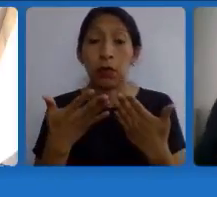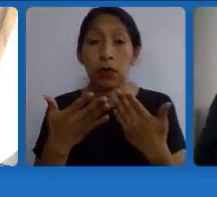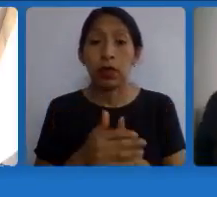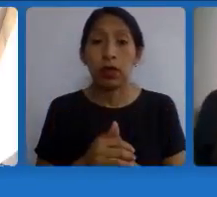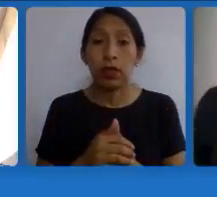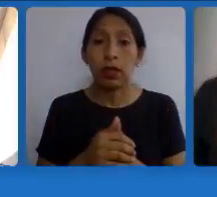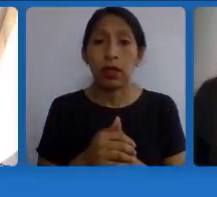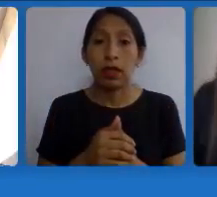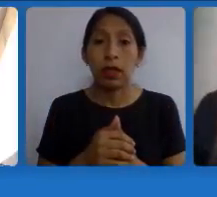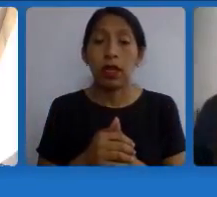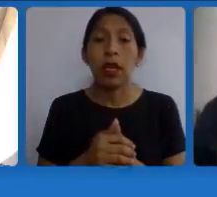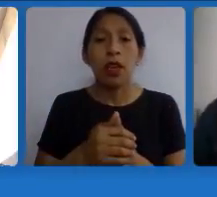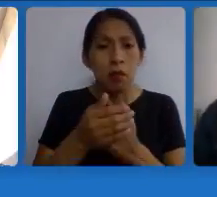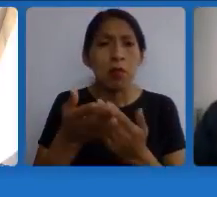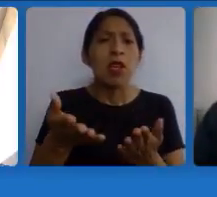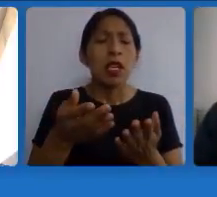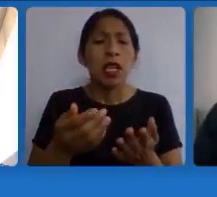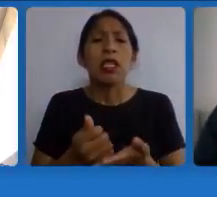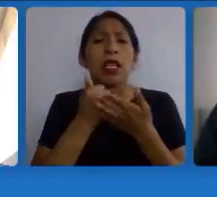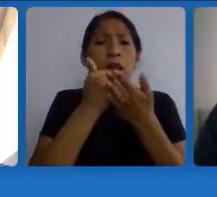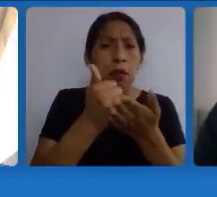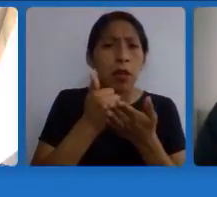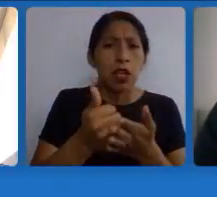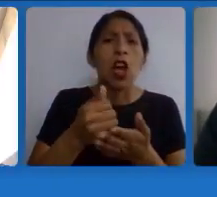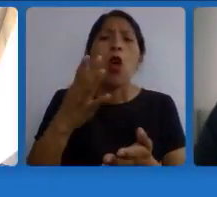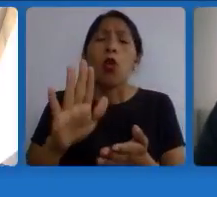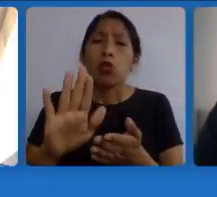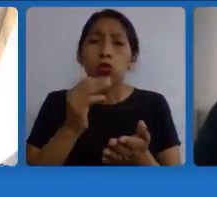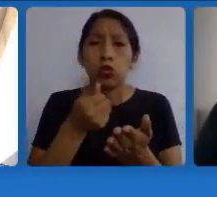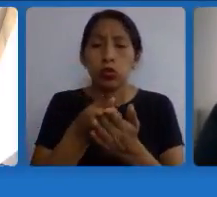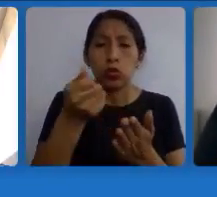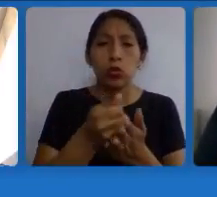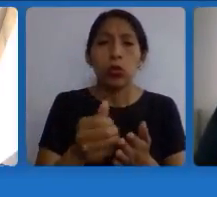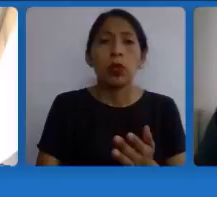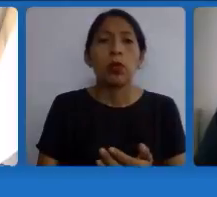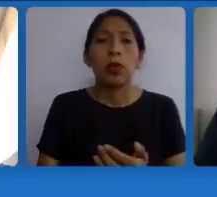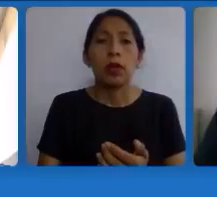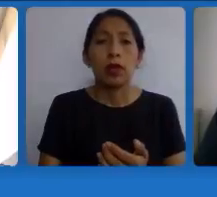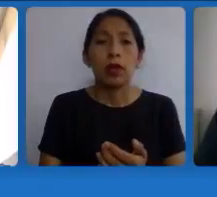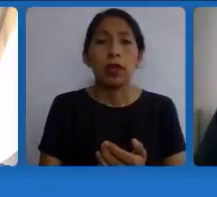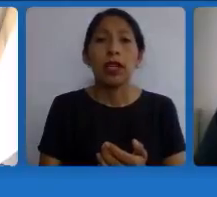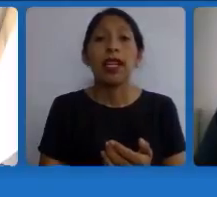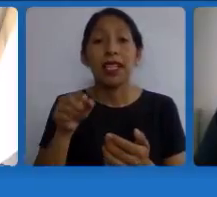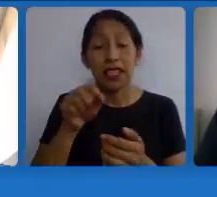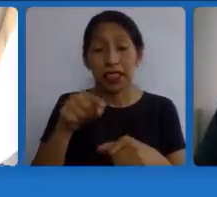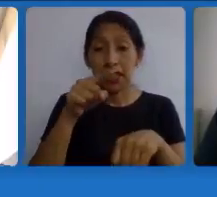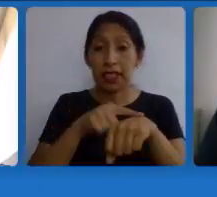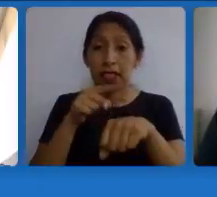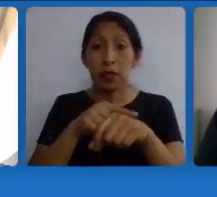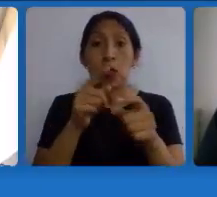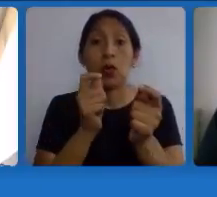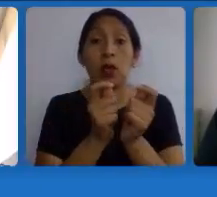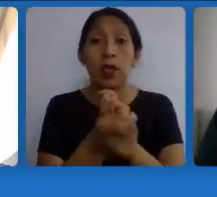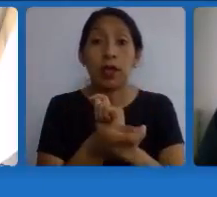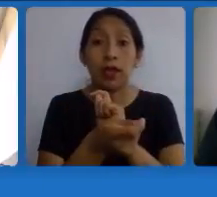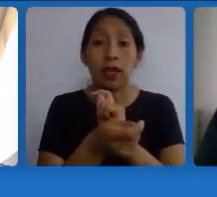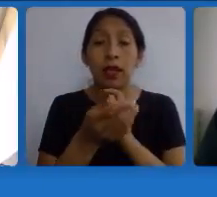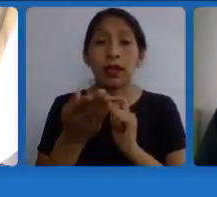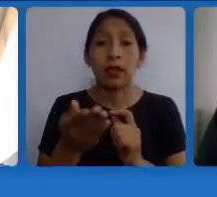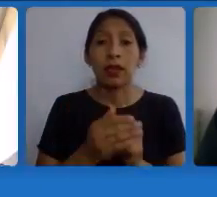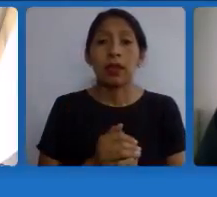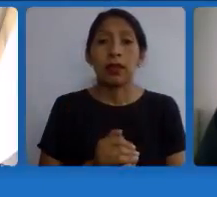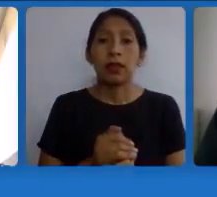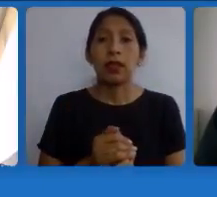pero que también va a haber flexibilidad con sus compras, ¿no? Sobre todo en esta época de cambios constantes en las normas o